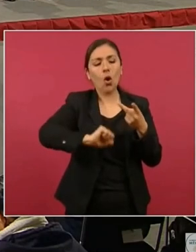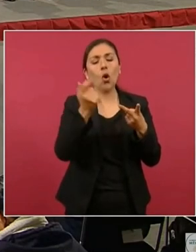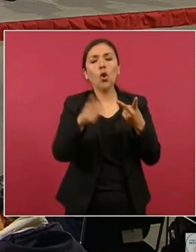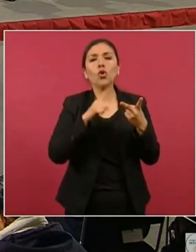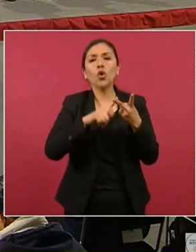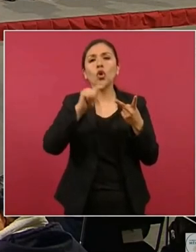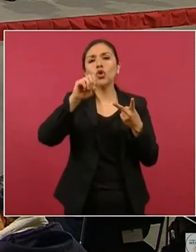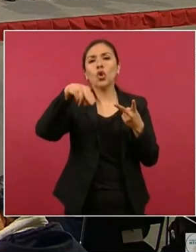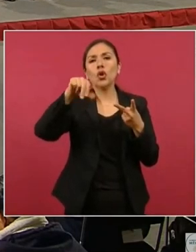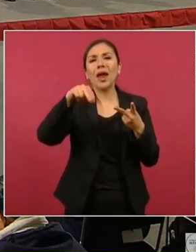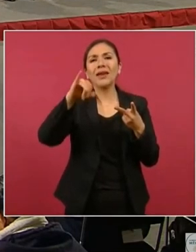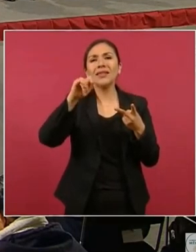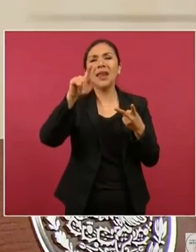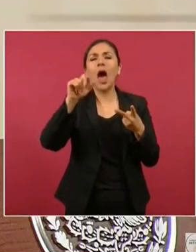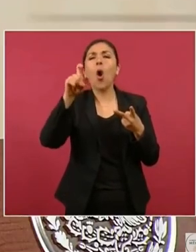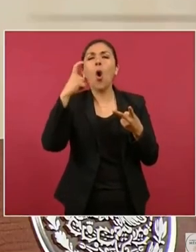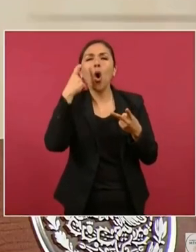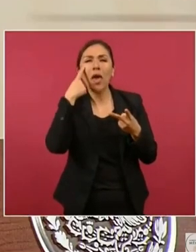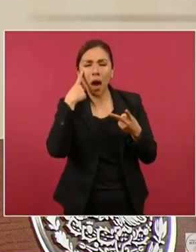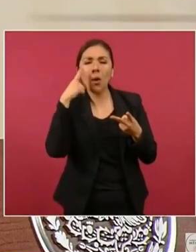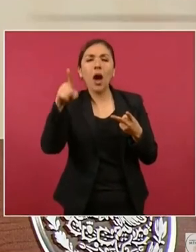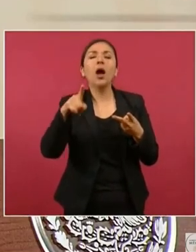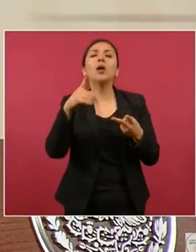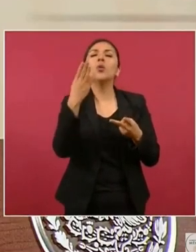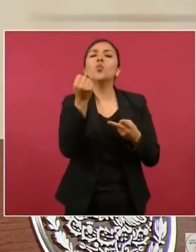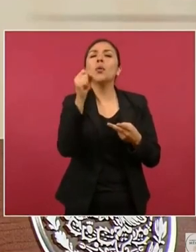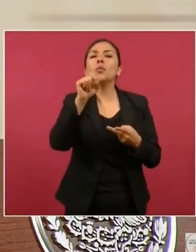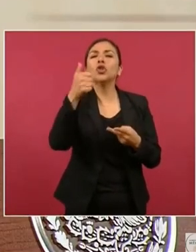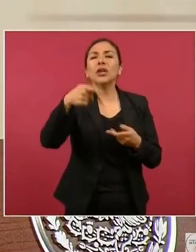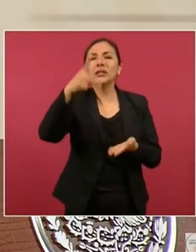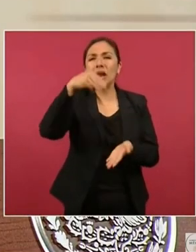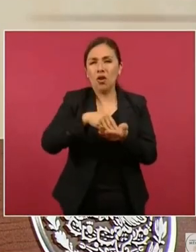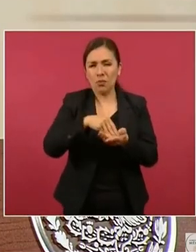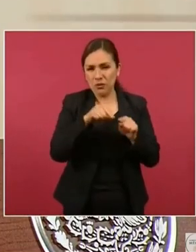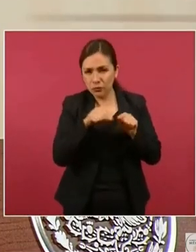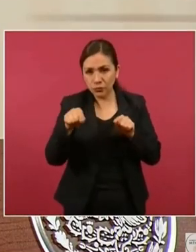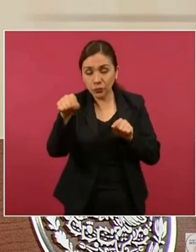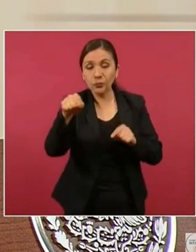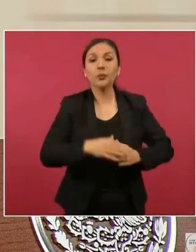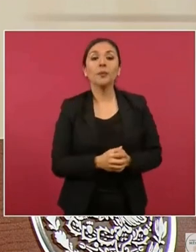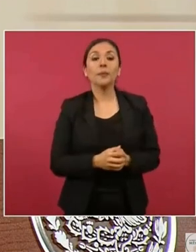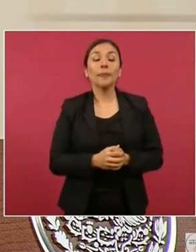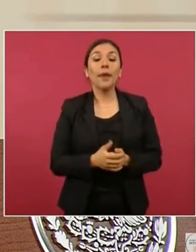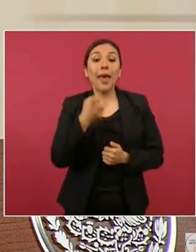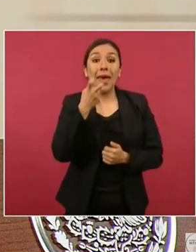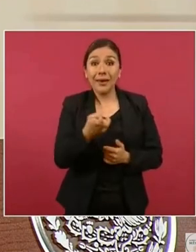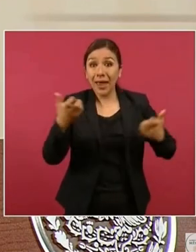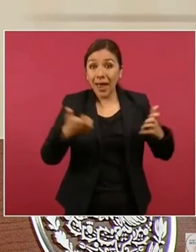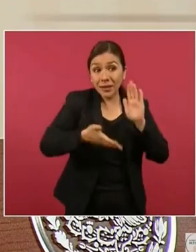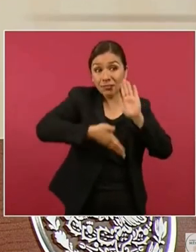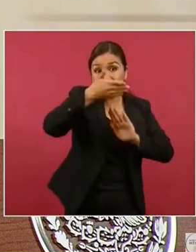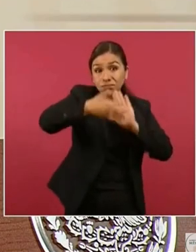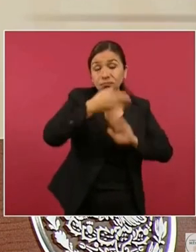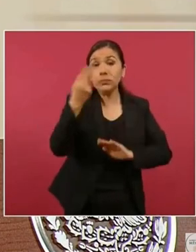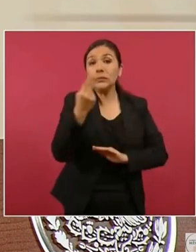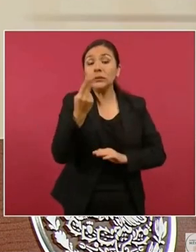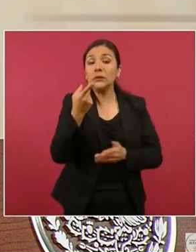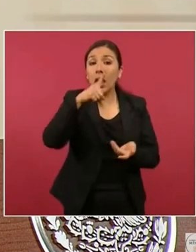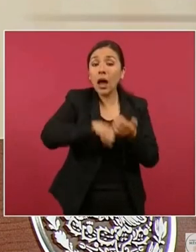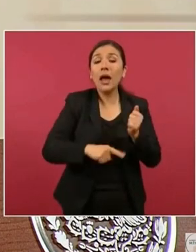entronque en Tonanitla, Ojo de Agua, en el kilómetro 9.6. La construcción de esta obra implicó